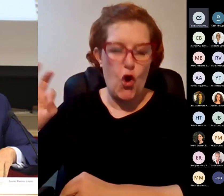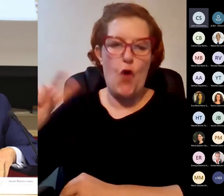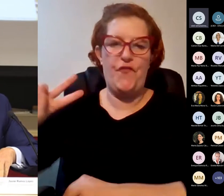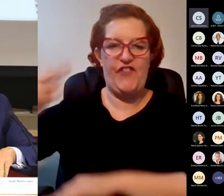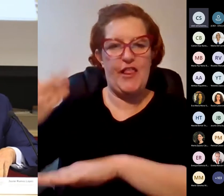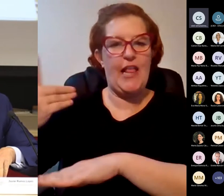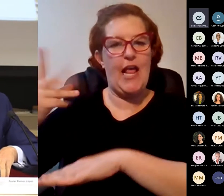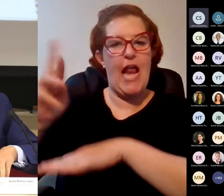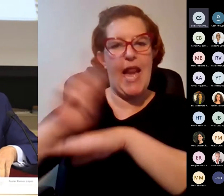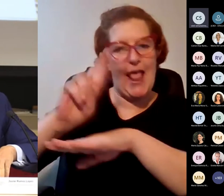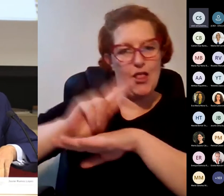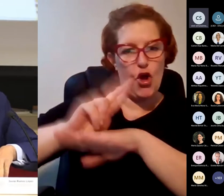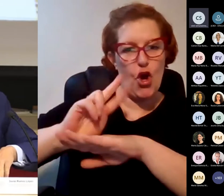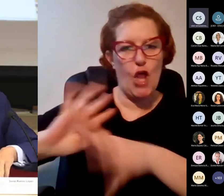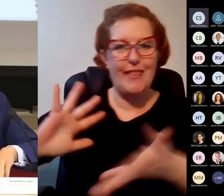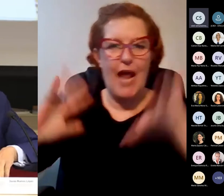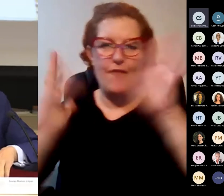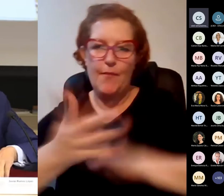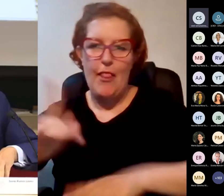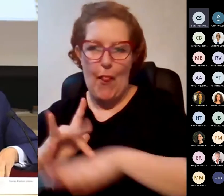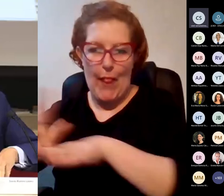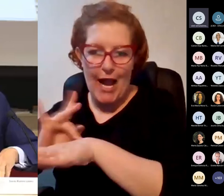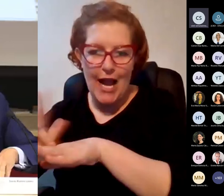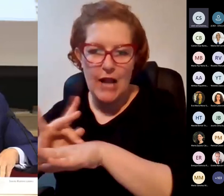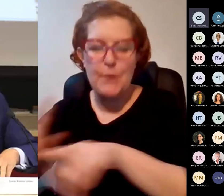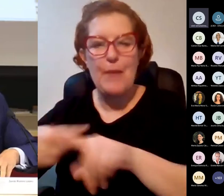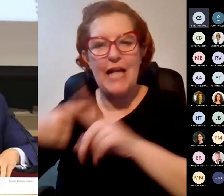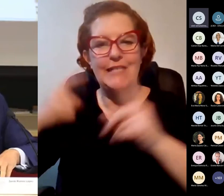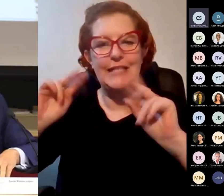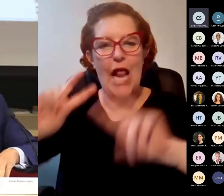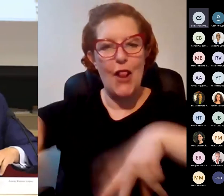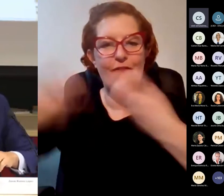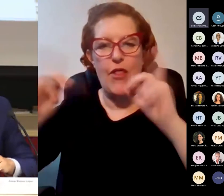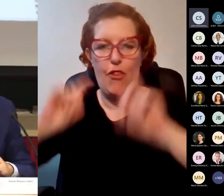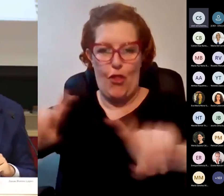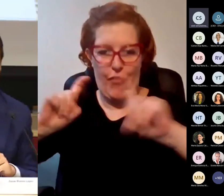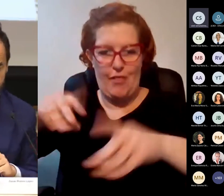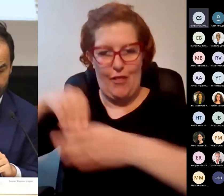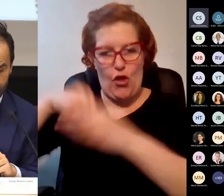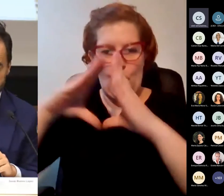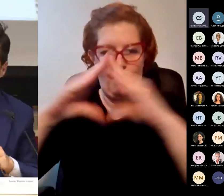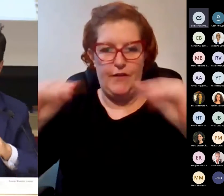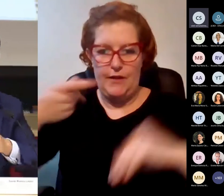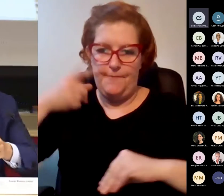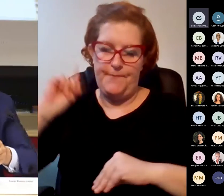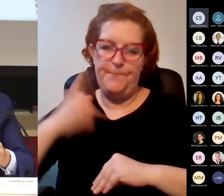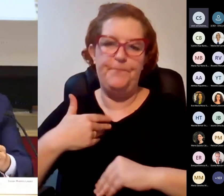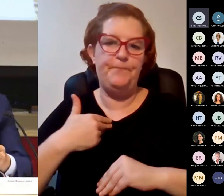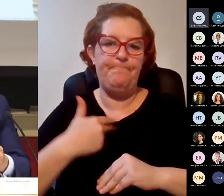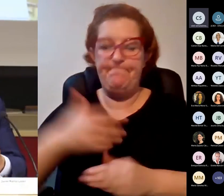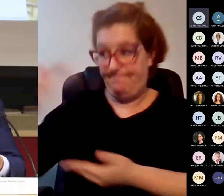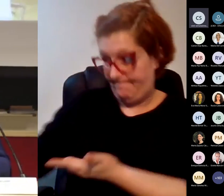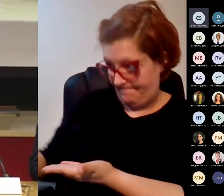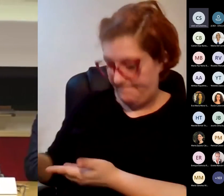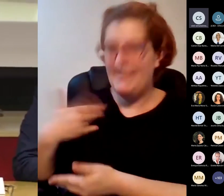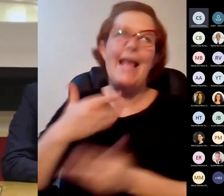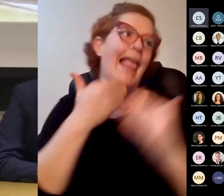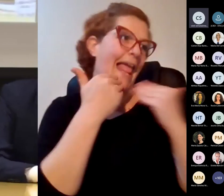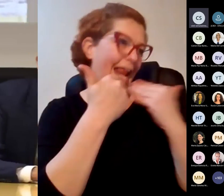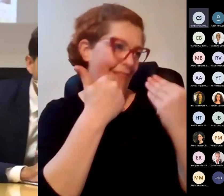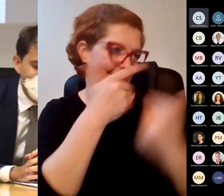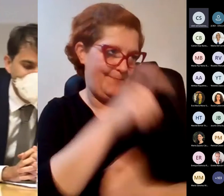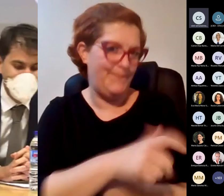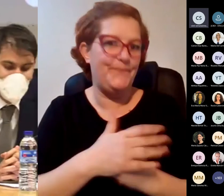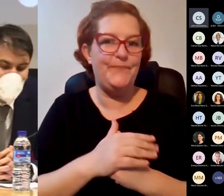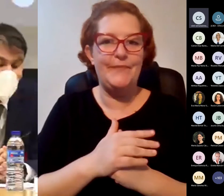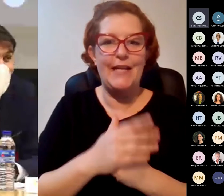digital e innovación docente de nuestra universidad alberto por favor gracias quería daros a todos